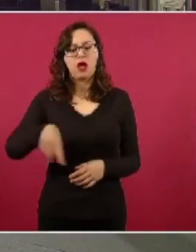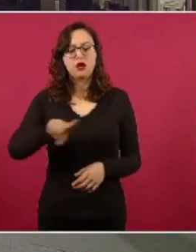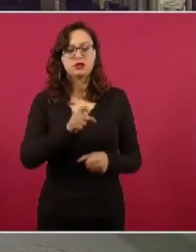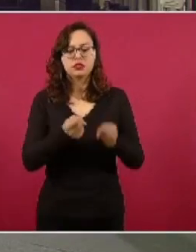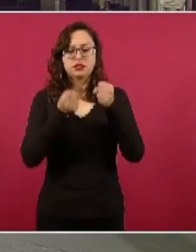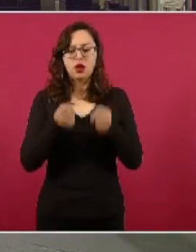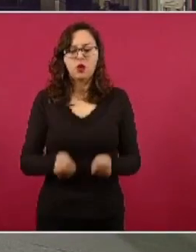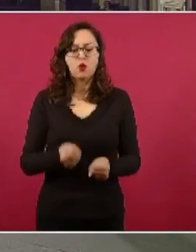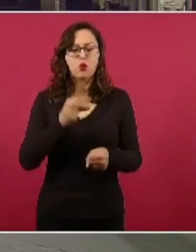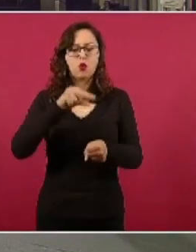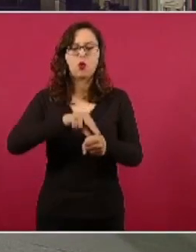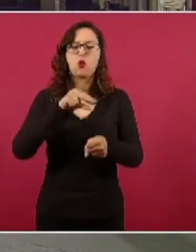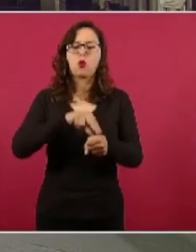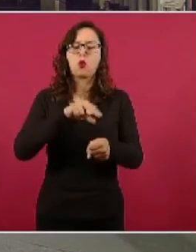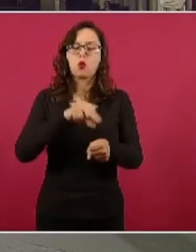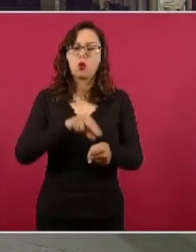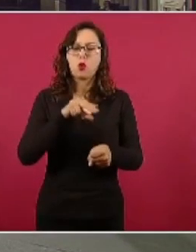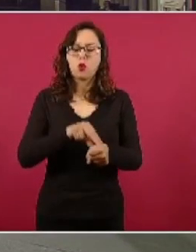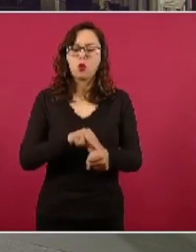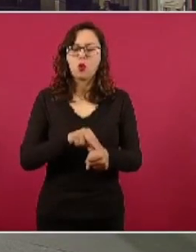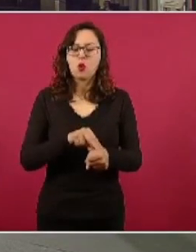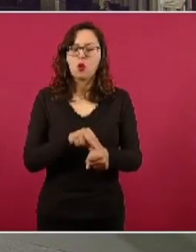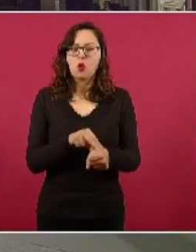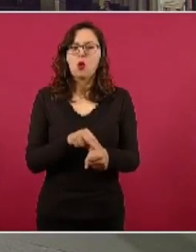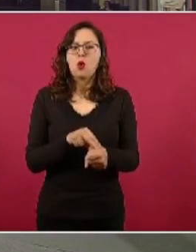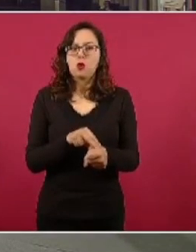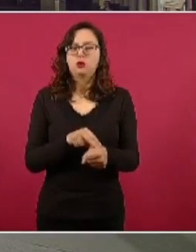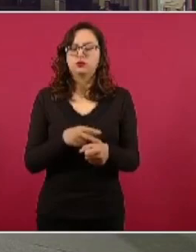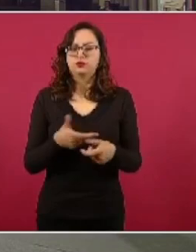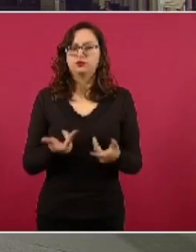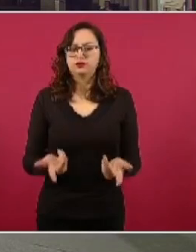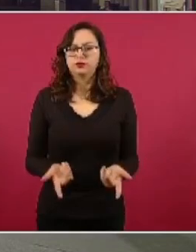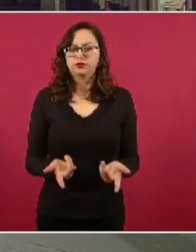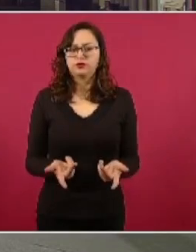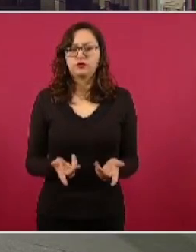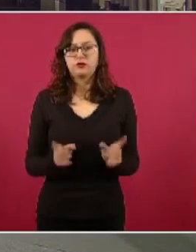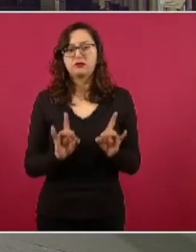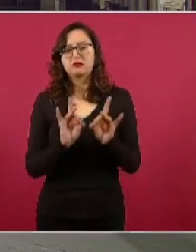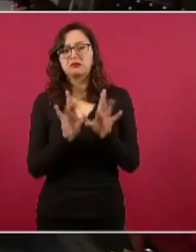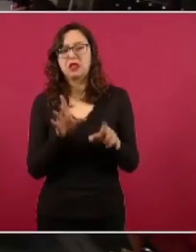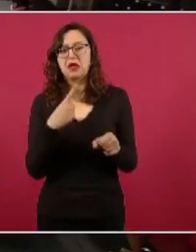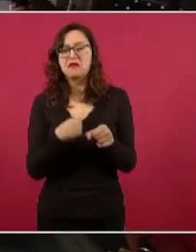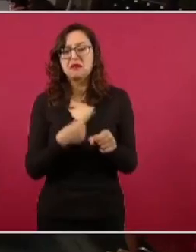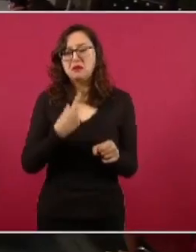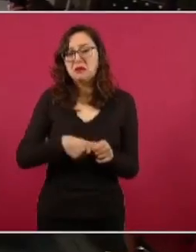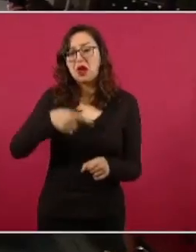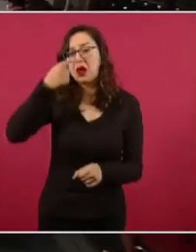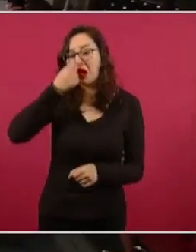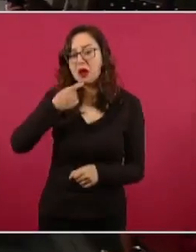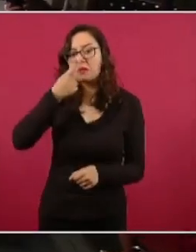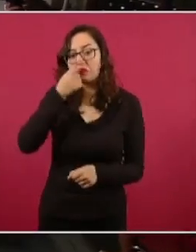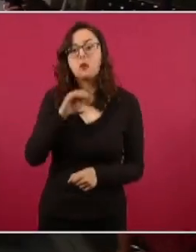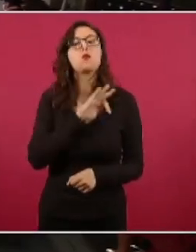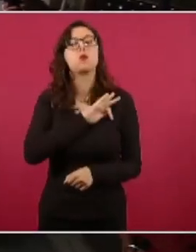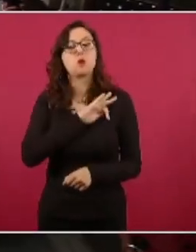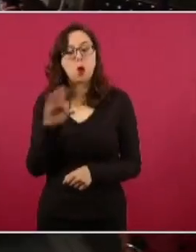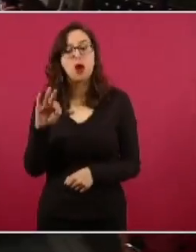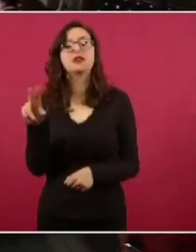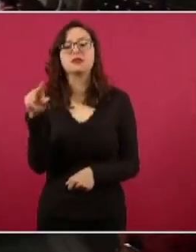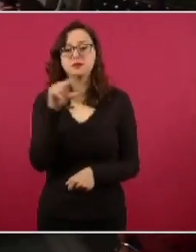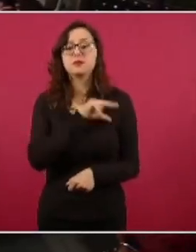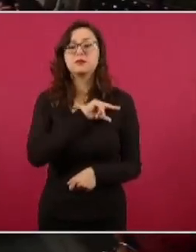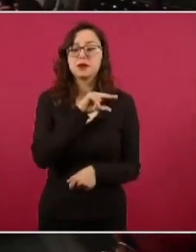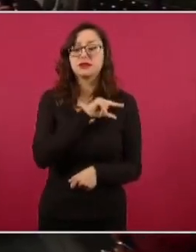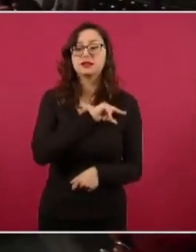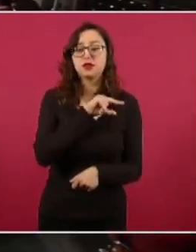muy… digamos, no es gastos médicos mayores, si se enferman de una gripe van al servicio médico privado y